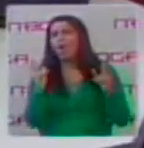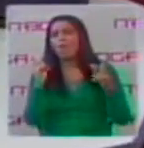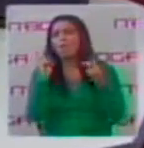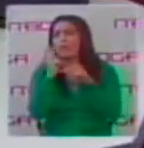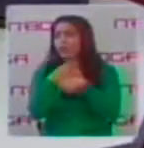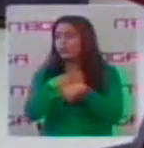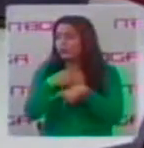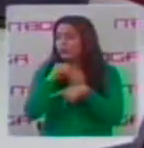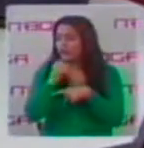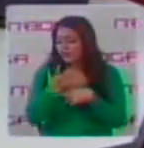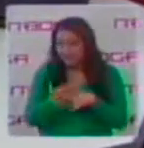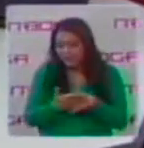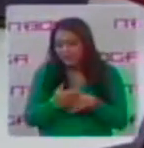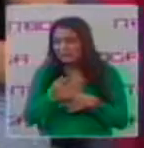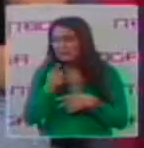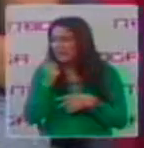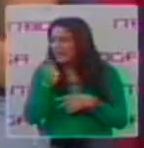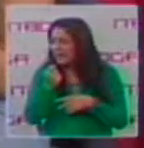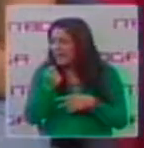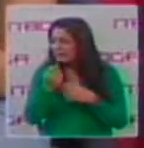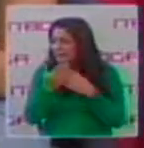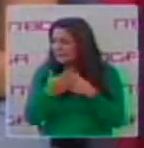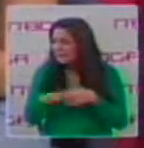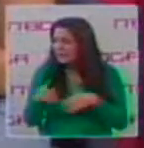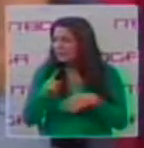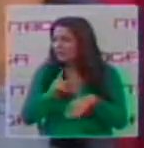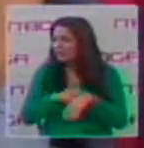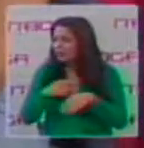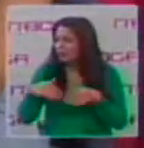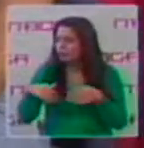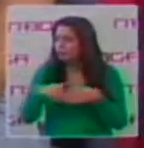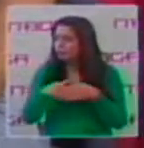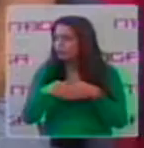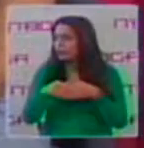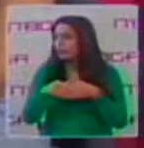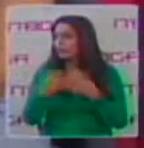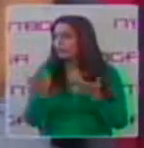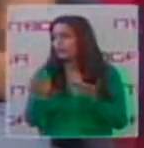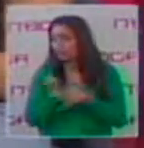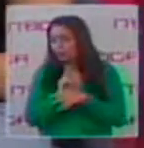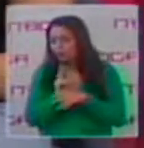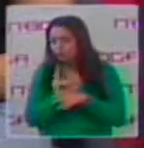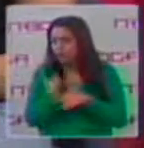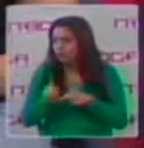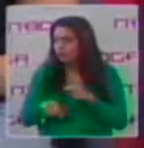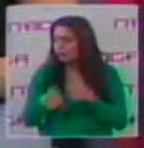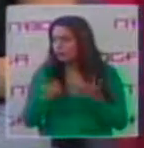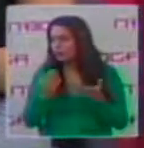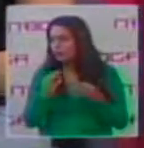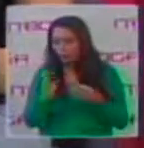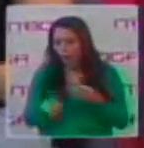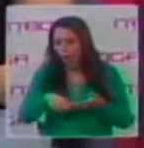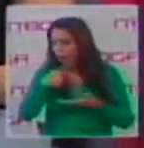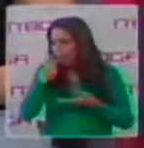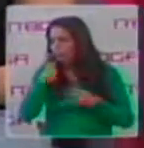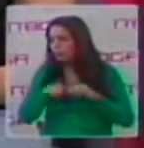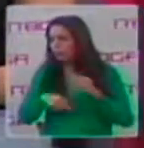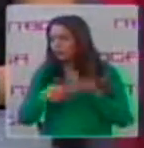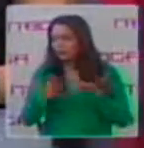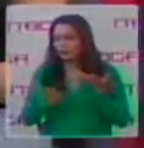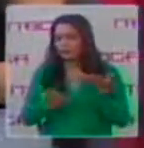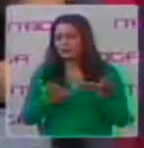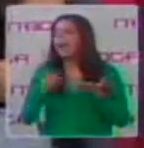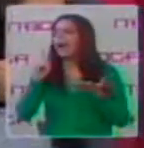por expirar pero que aún son 100% consumibles. Entonces, ¿en qué participa Puerto